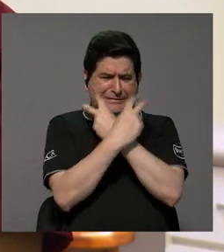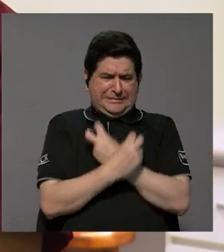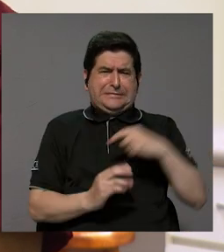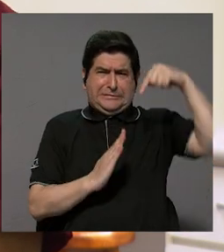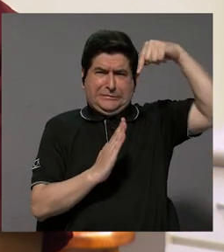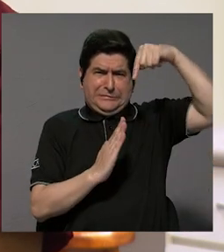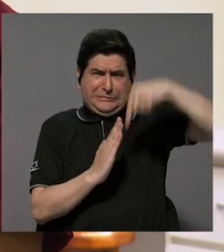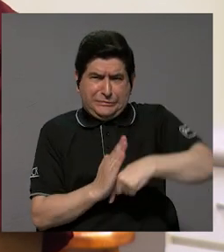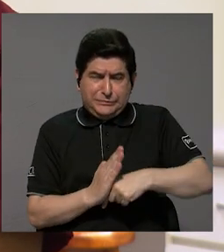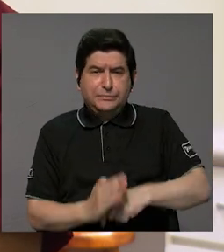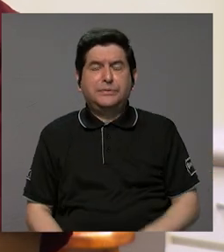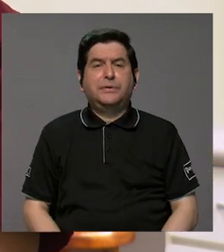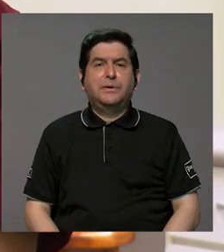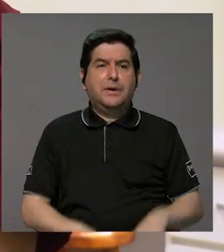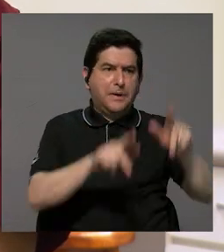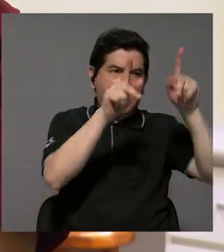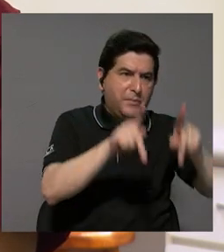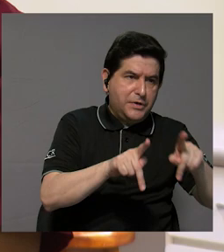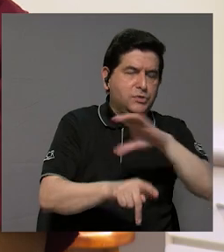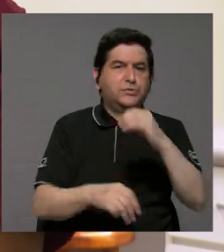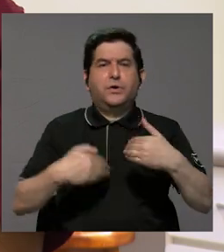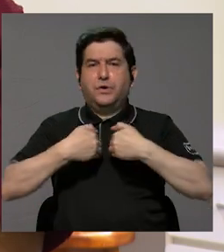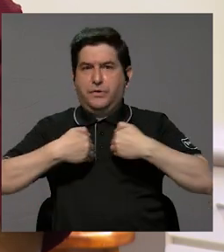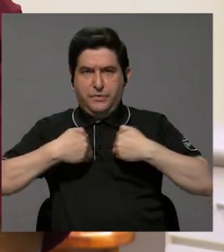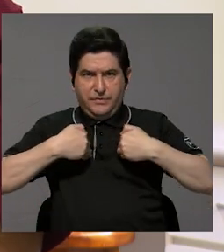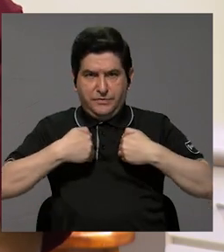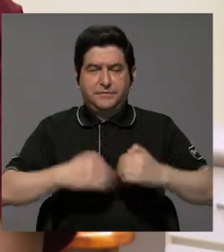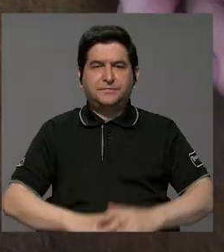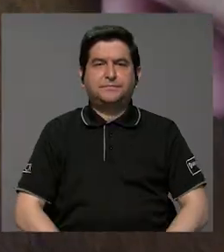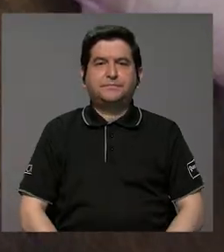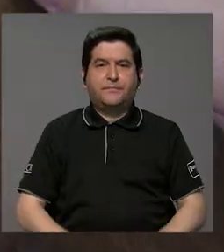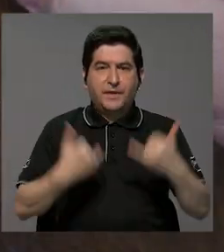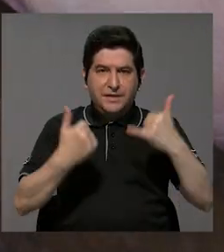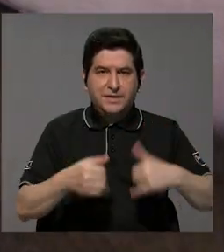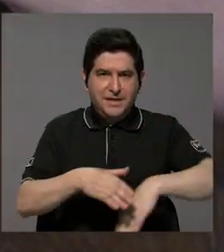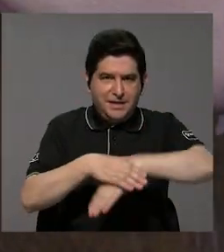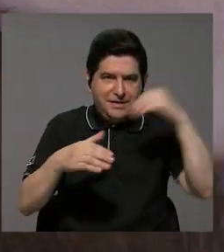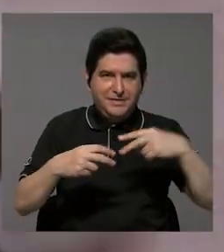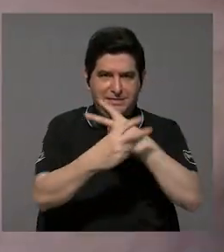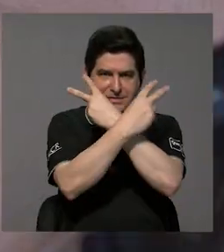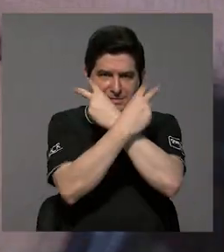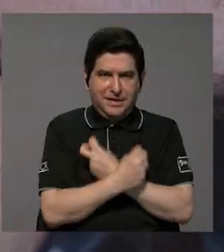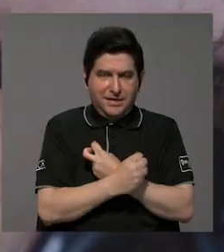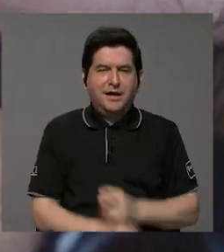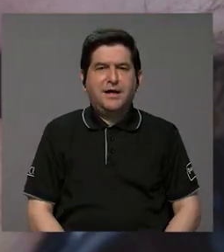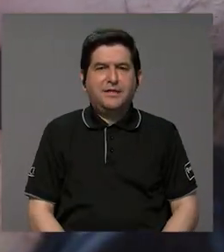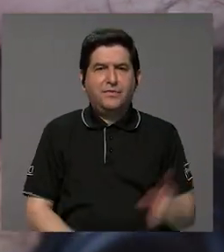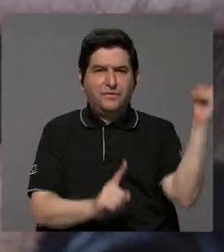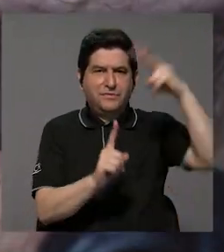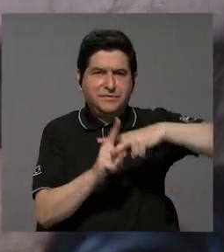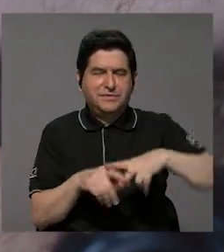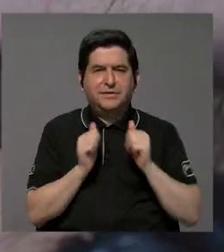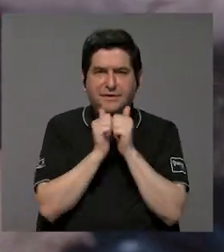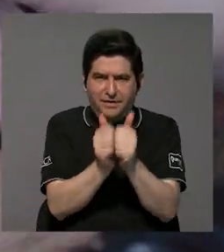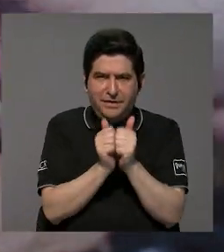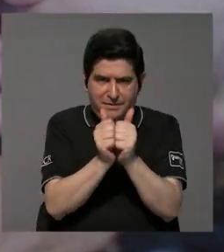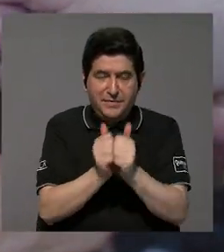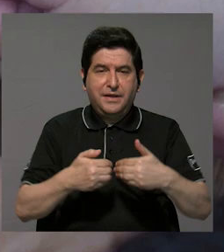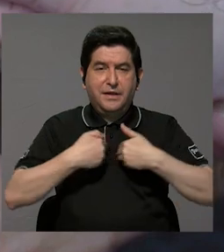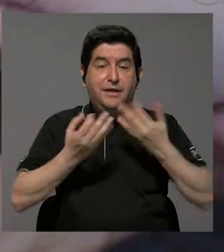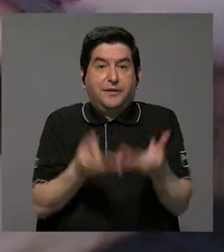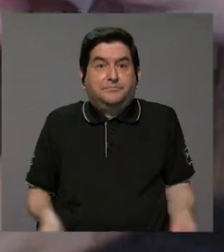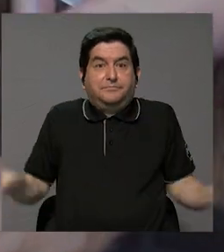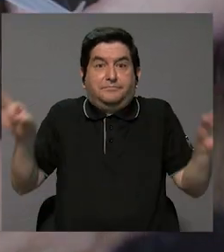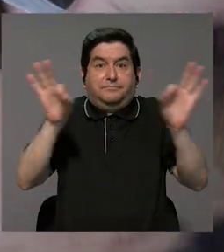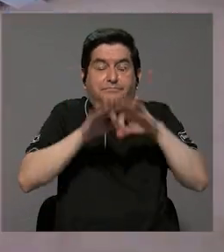envenenamiento severo en una persona o en algún animal. Con el veneno extraído se inmunizan los caballos,